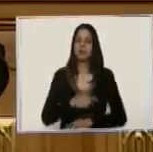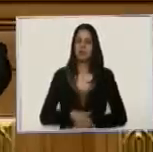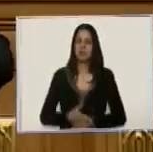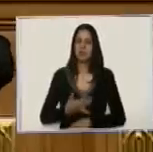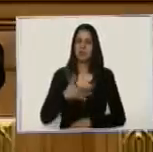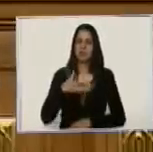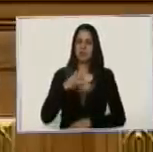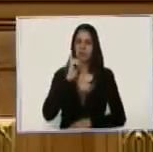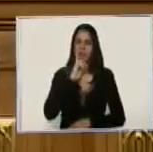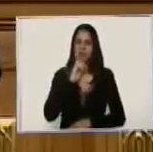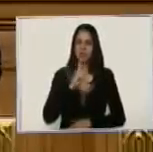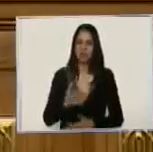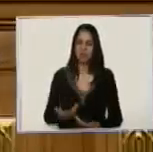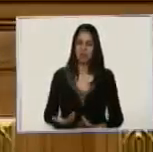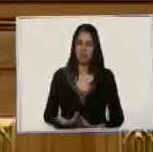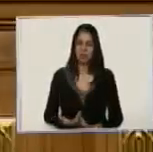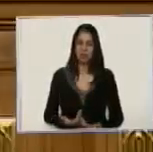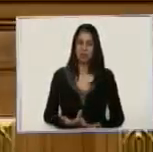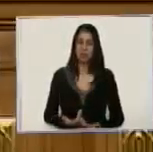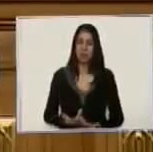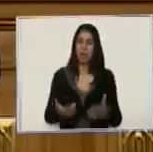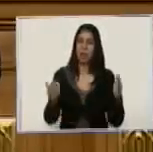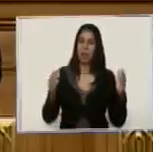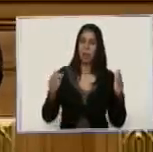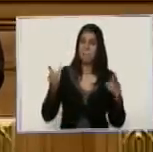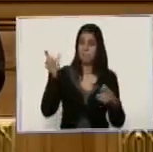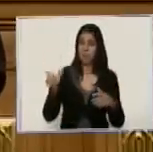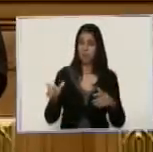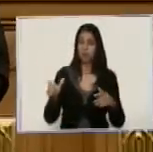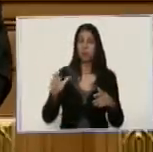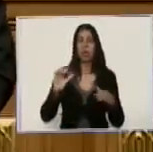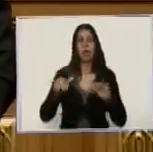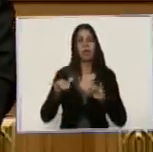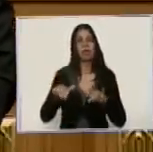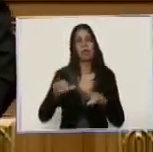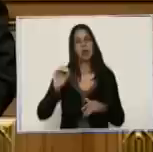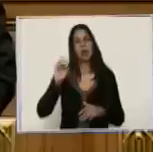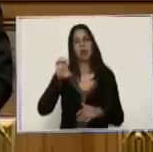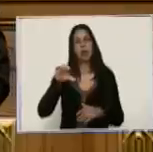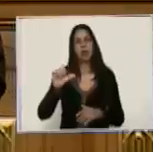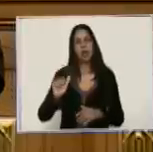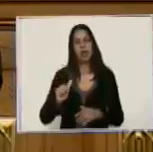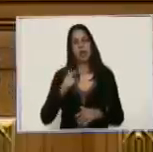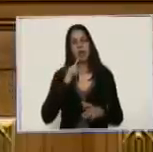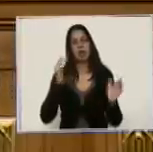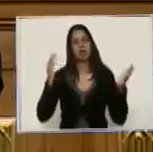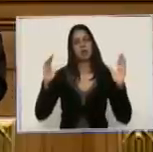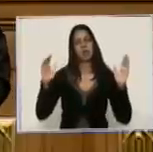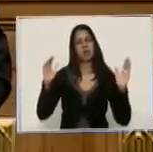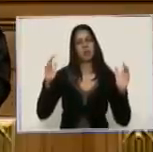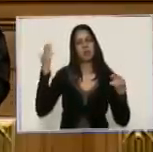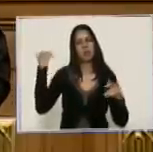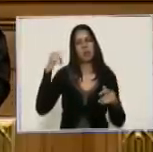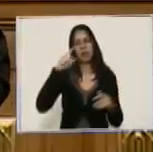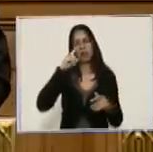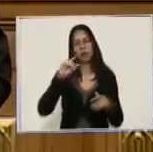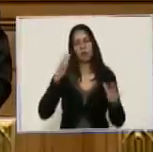Entonces, ¿tiene el descaro de comparar a Venezuela con el genocidio, con la masacre de Ruanda del